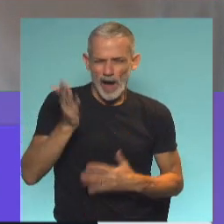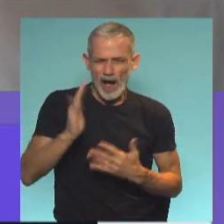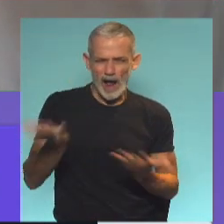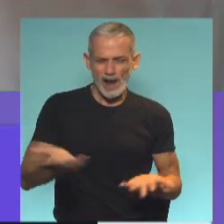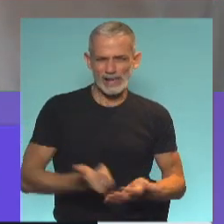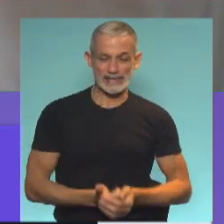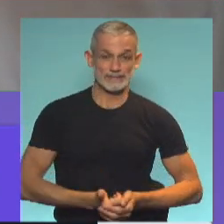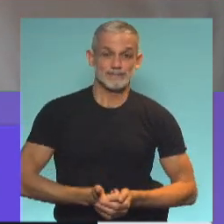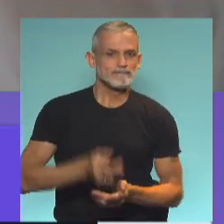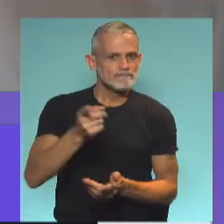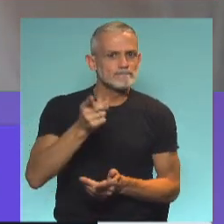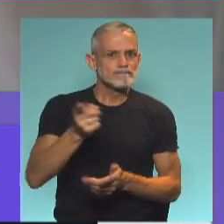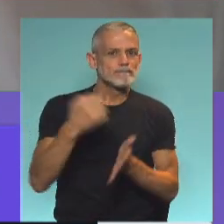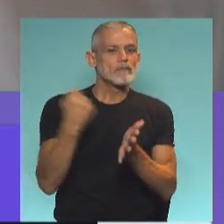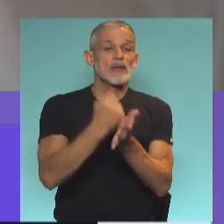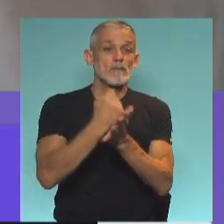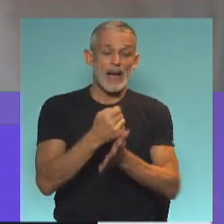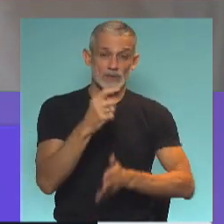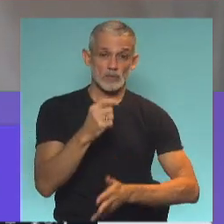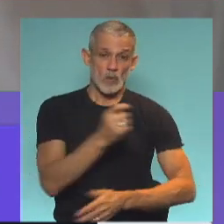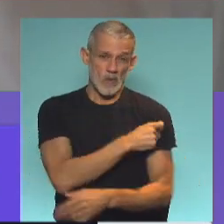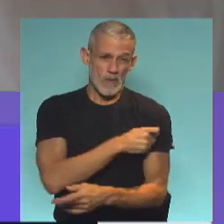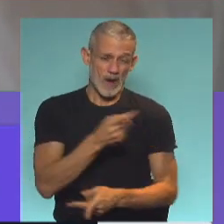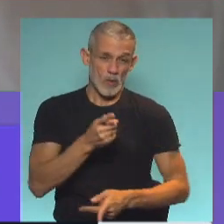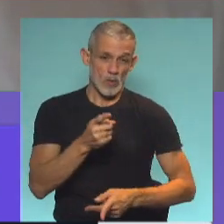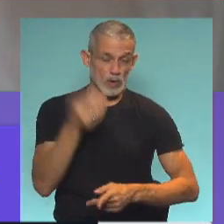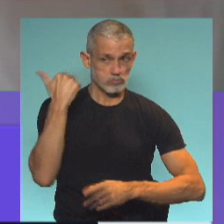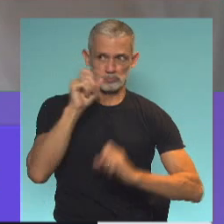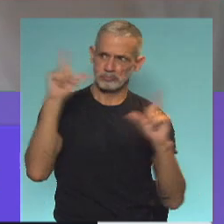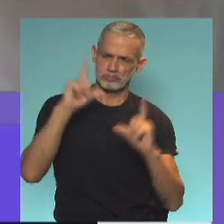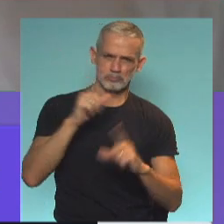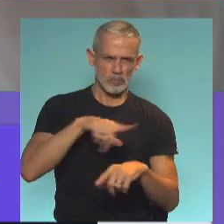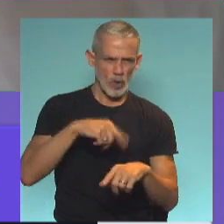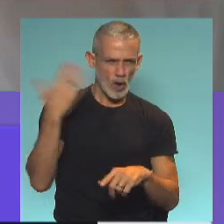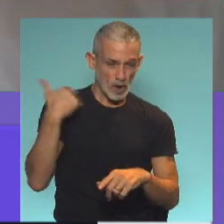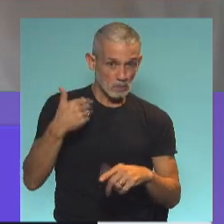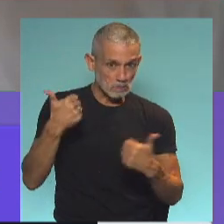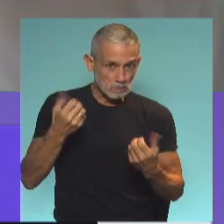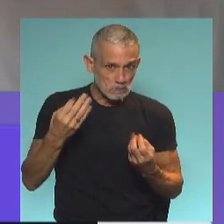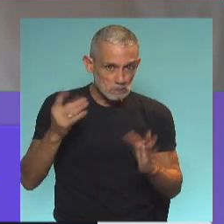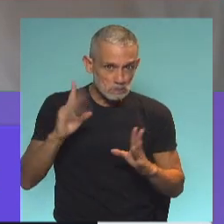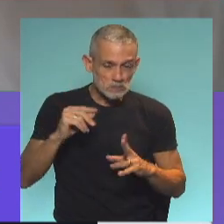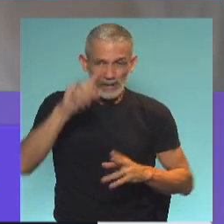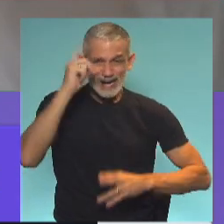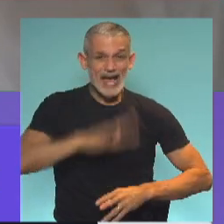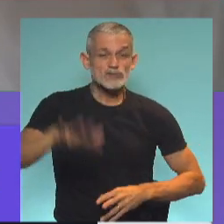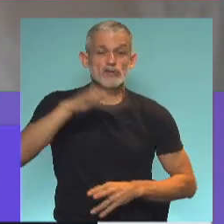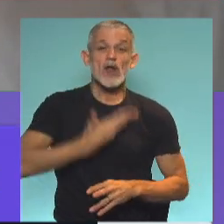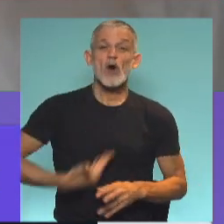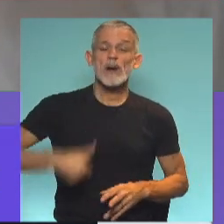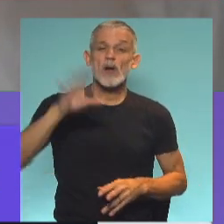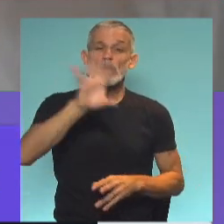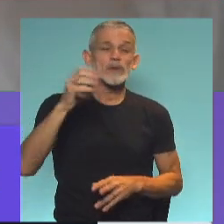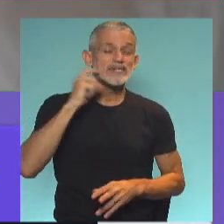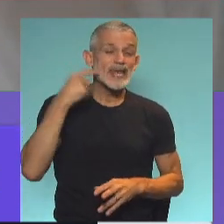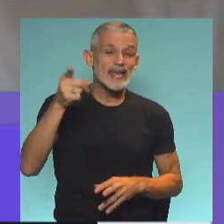Doctor, y nos quedamos con eso y el impacto de la vacunación, porque en las últimas horas sorprendió, y bueno, es una noticia a nivel nacional, que el gobernador de la provincia de